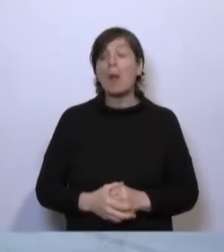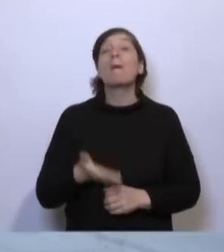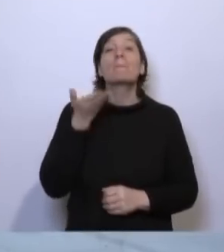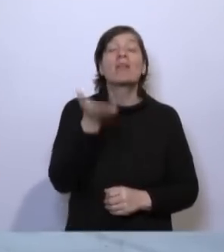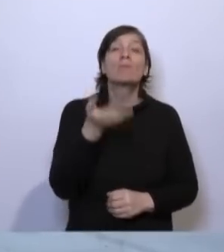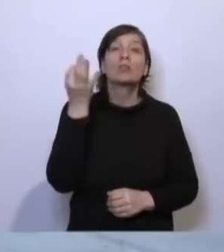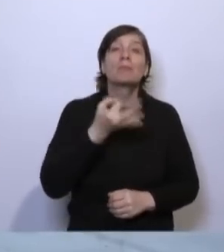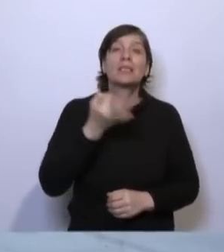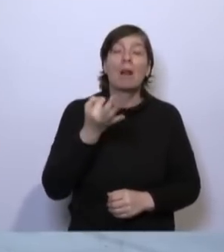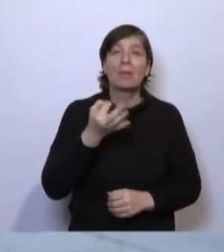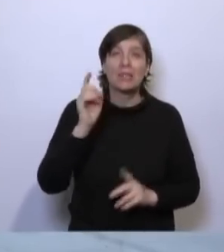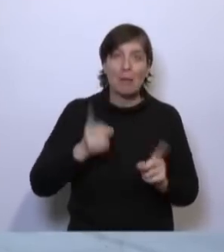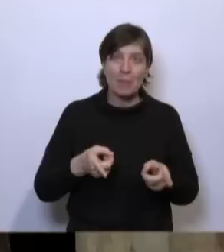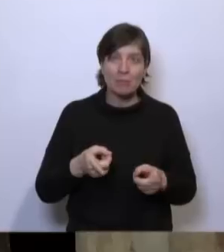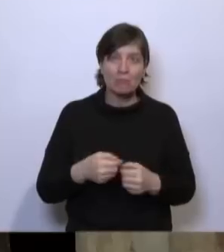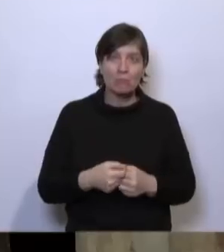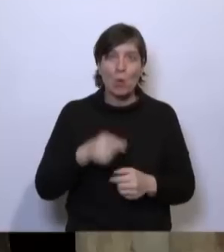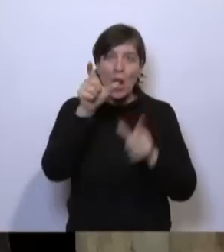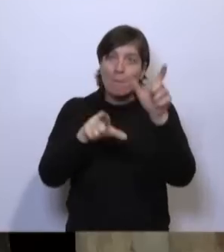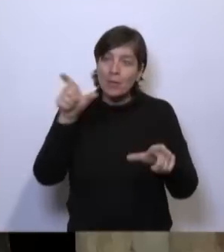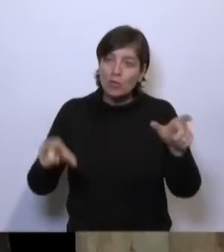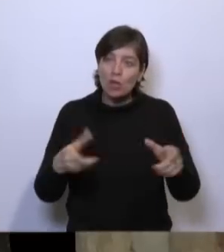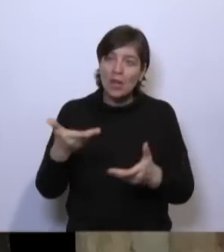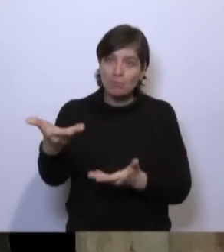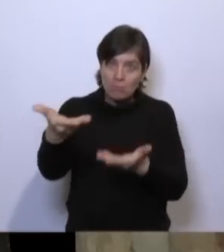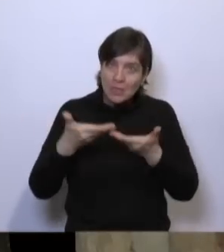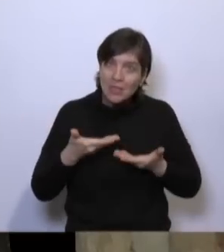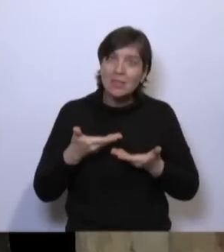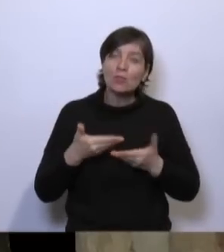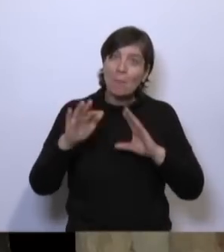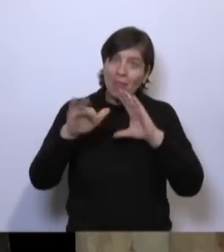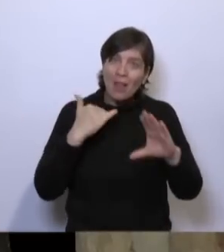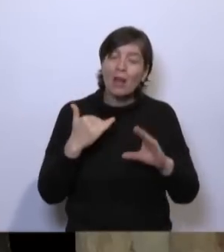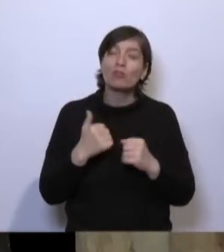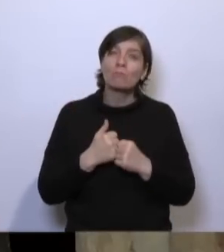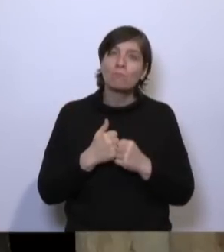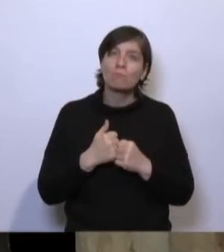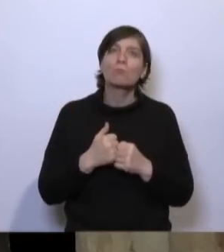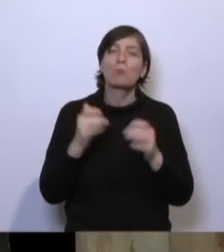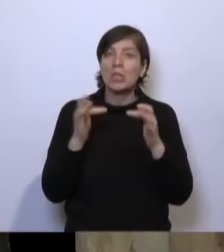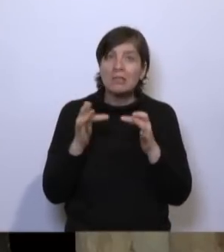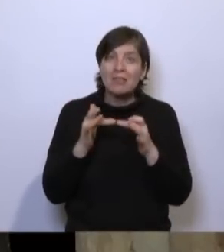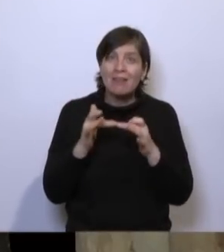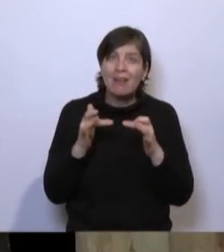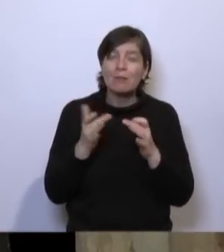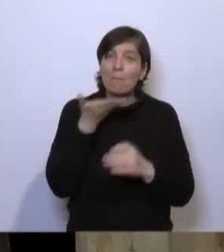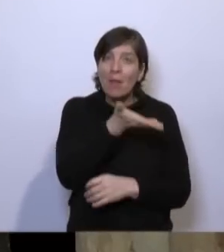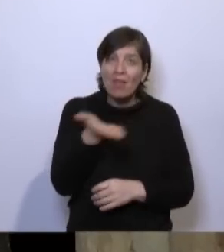Pedimos especialmente también por quienes han acercado sus intenciones a través de las redes sociales,